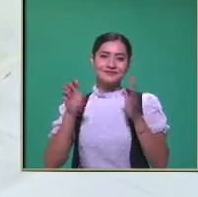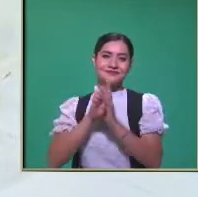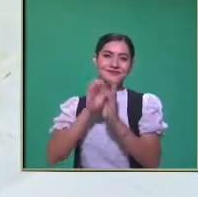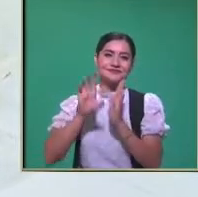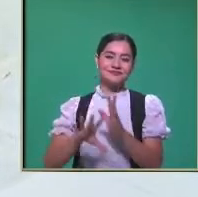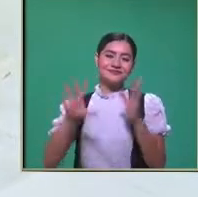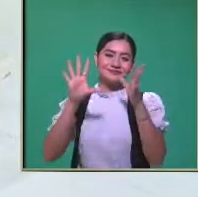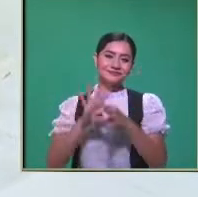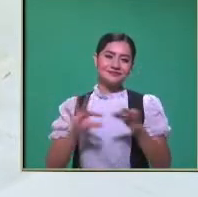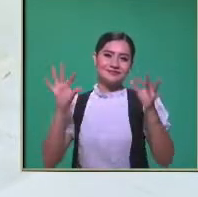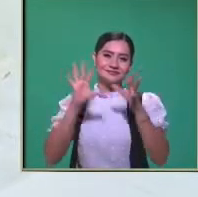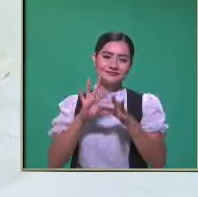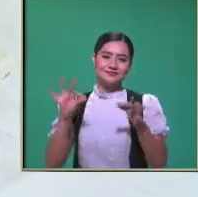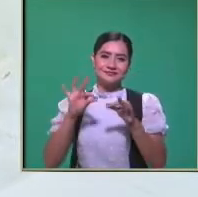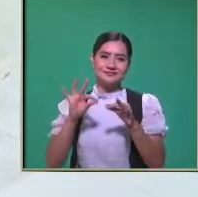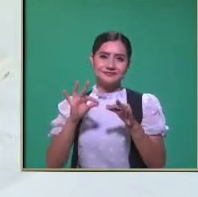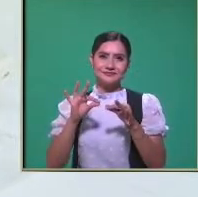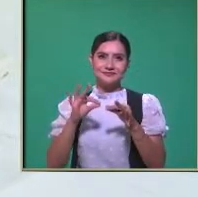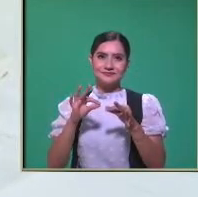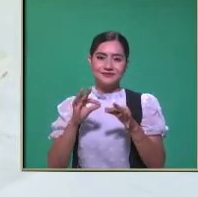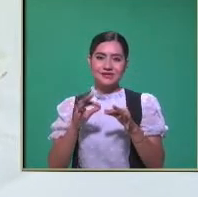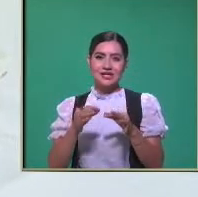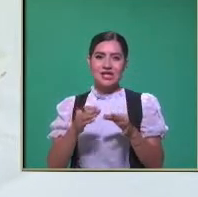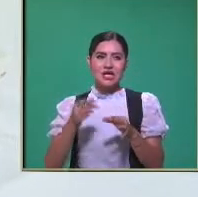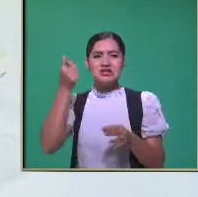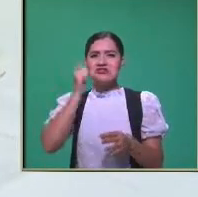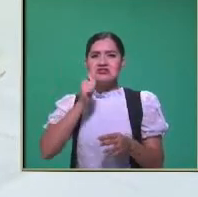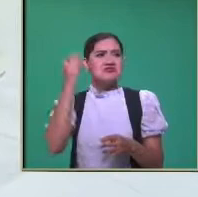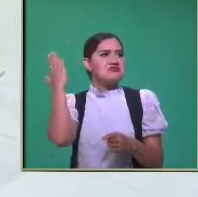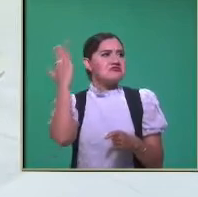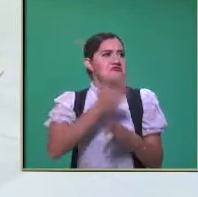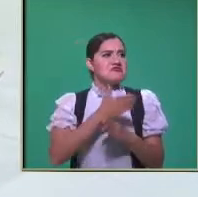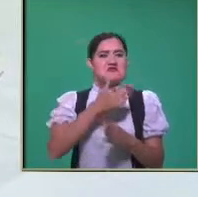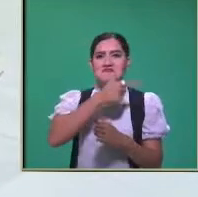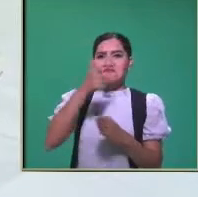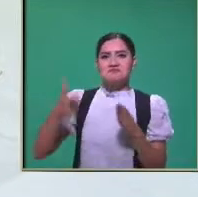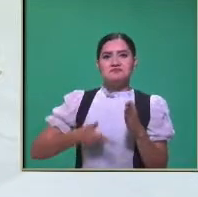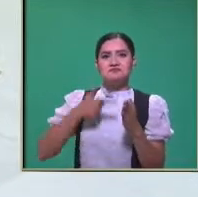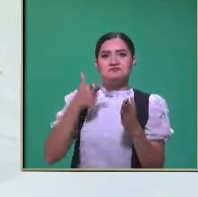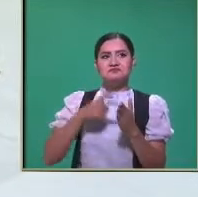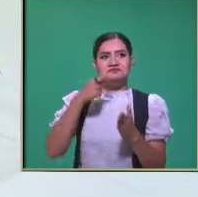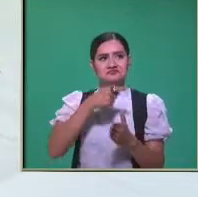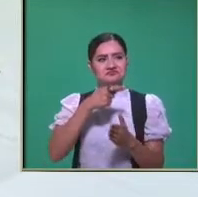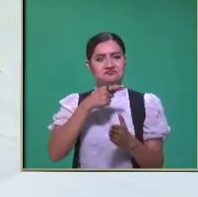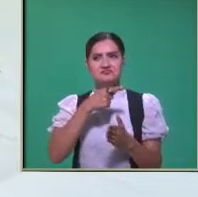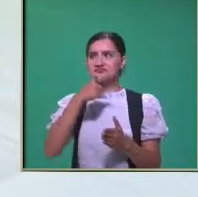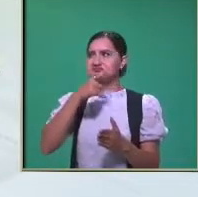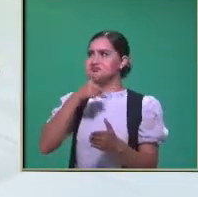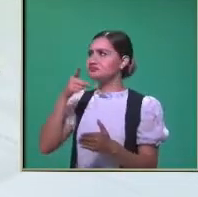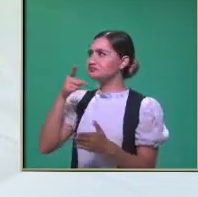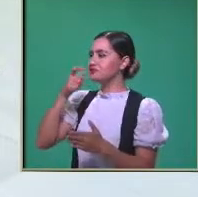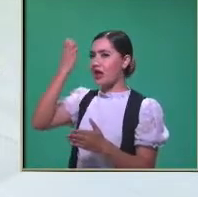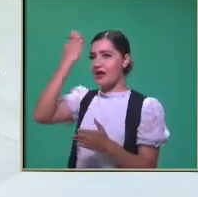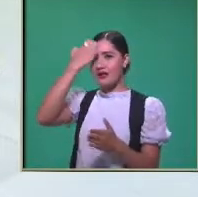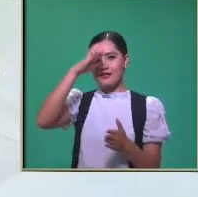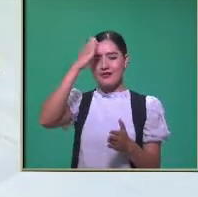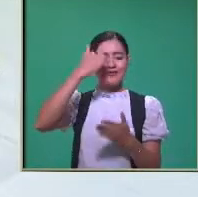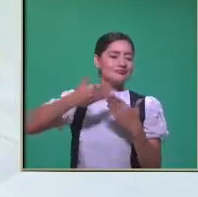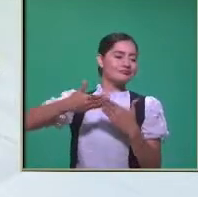eso, ¿verdad? De que no hay persona que no tenga que no tenga esa experiencia de haber jugado con la